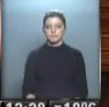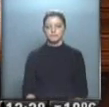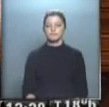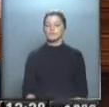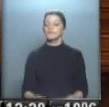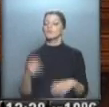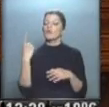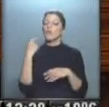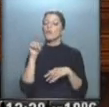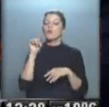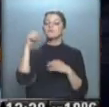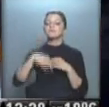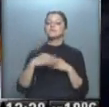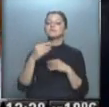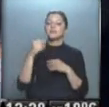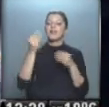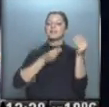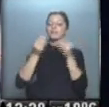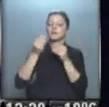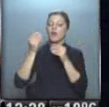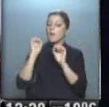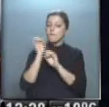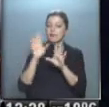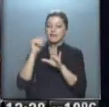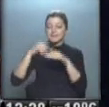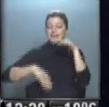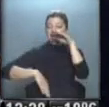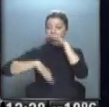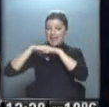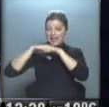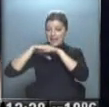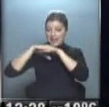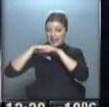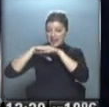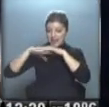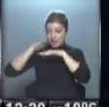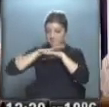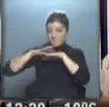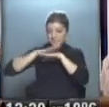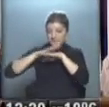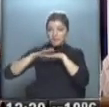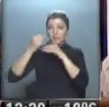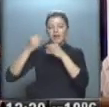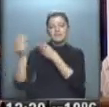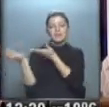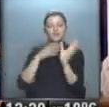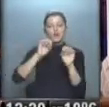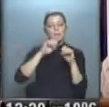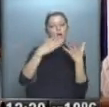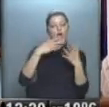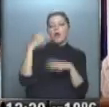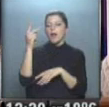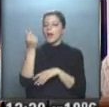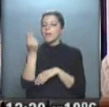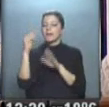¿Cuál es el mercado relevante, la escala mínima adecuada para la prestación del mejor servicio al menor precio?